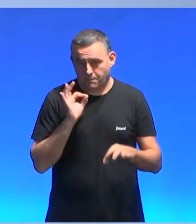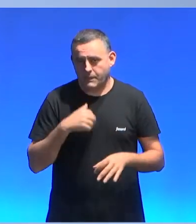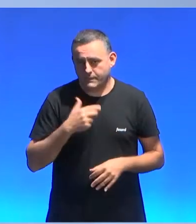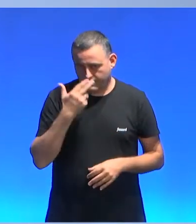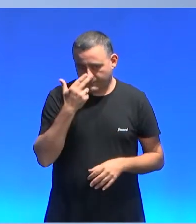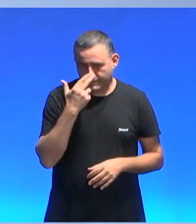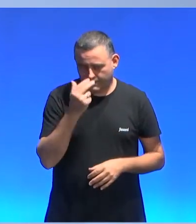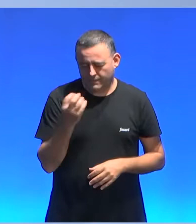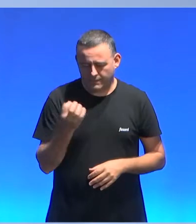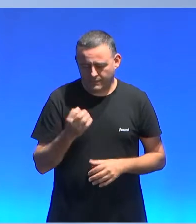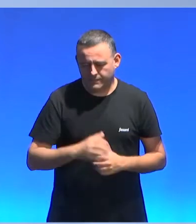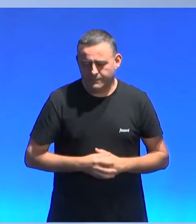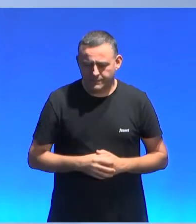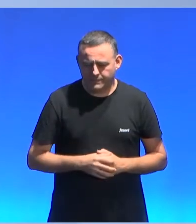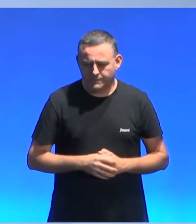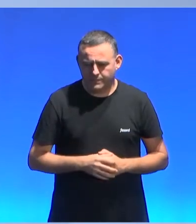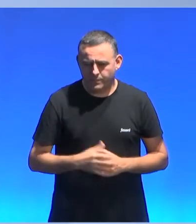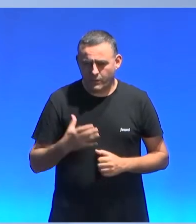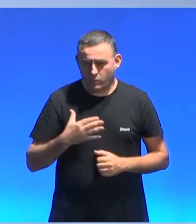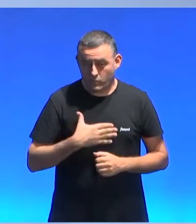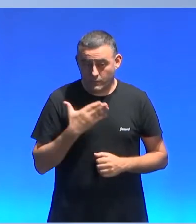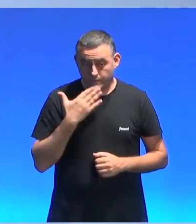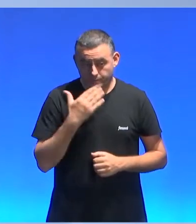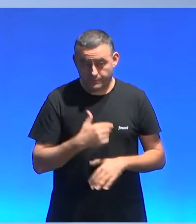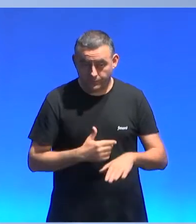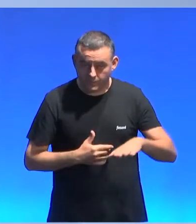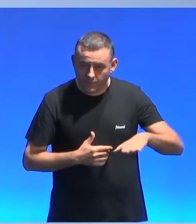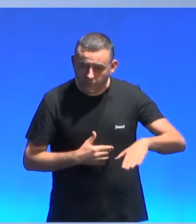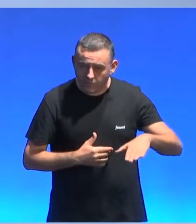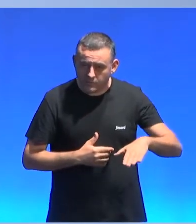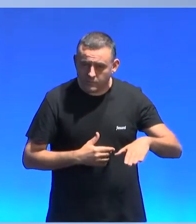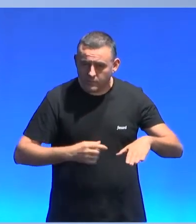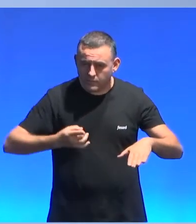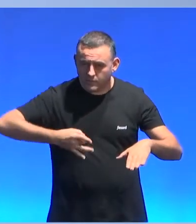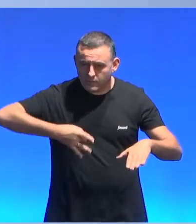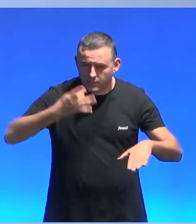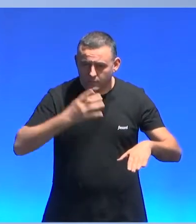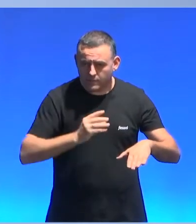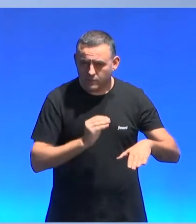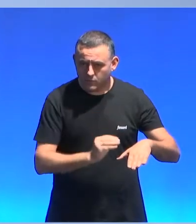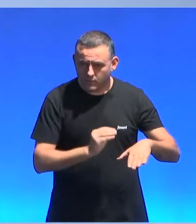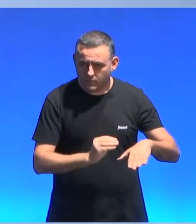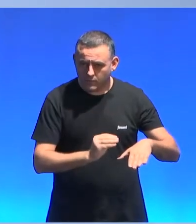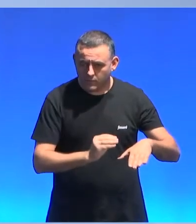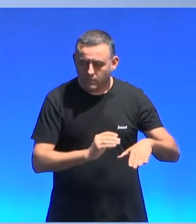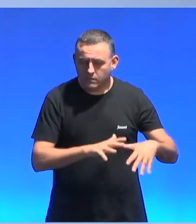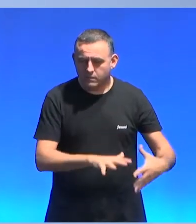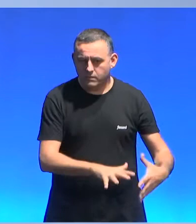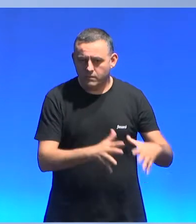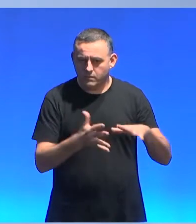que las pequeñas ideas de los niños puedan llegar a ser política.